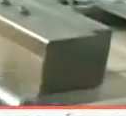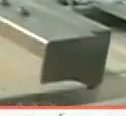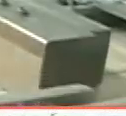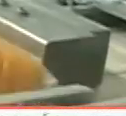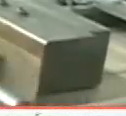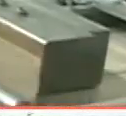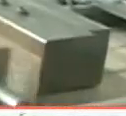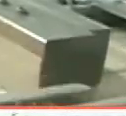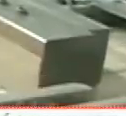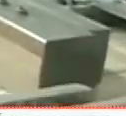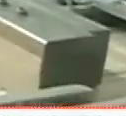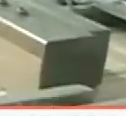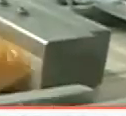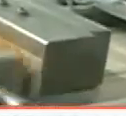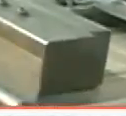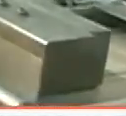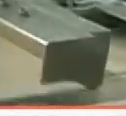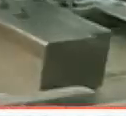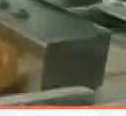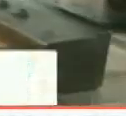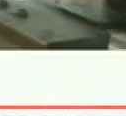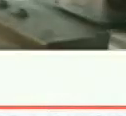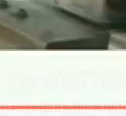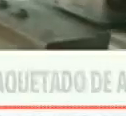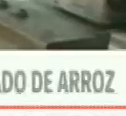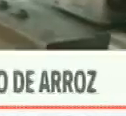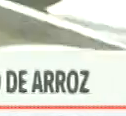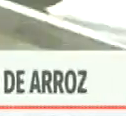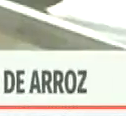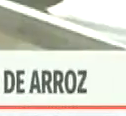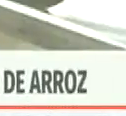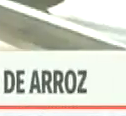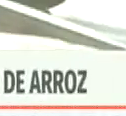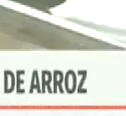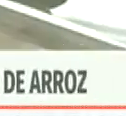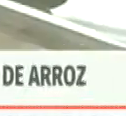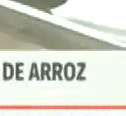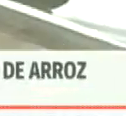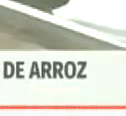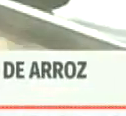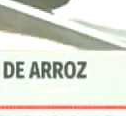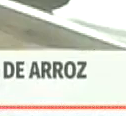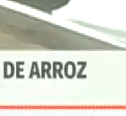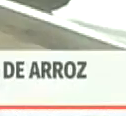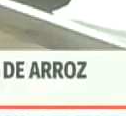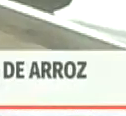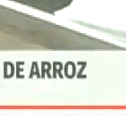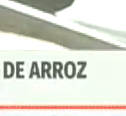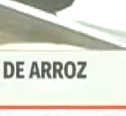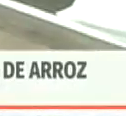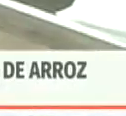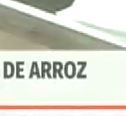el Ministerio de Agricultura y hoy en día están produciendo alimentos para nuestro pueblo.